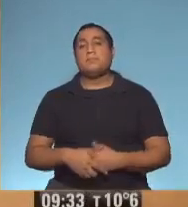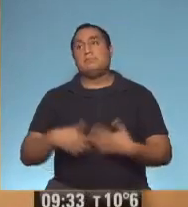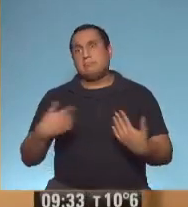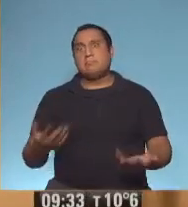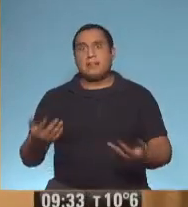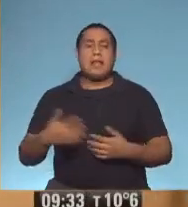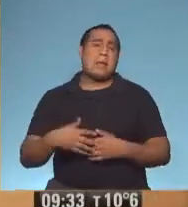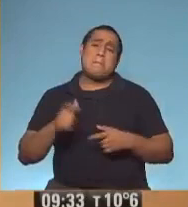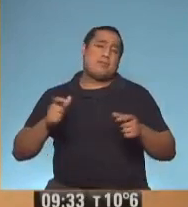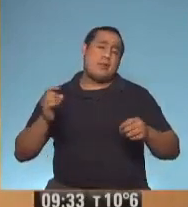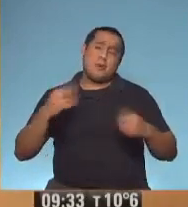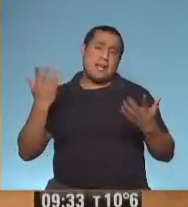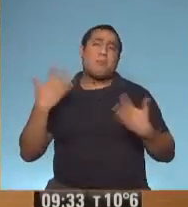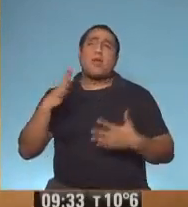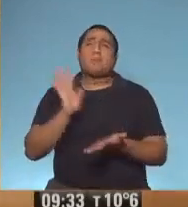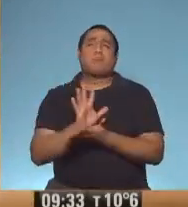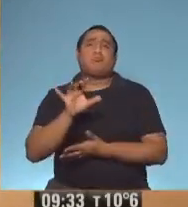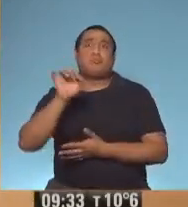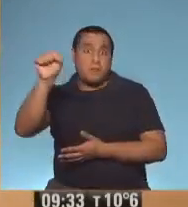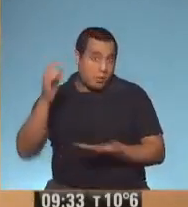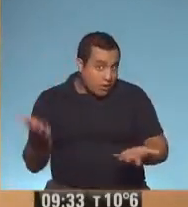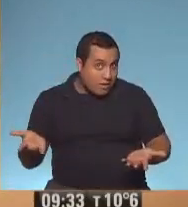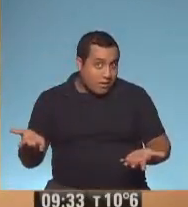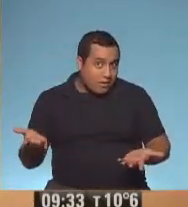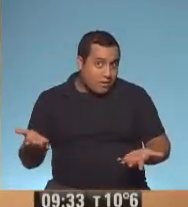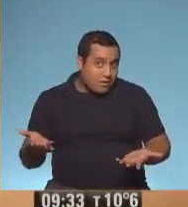Entonces, ¿cualquiera puede ser un héroe?